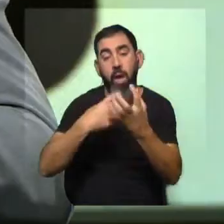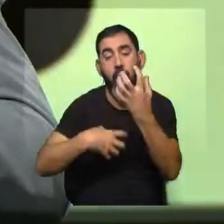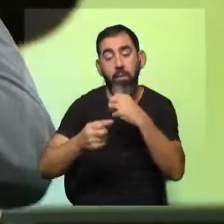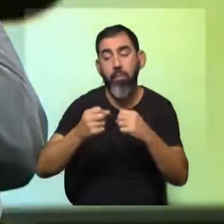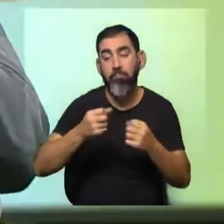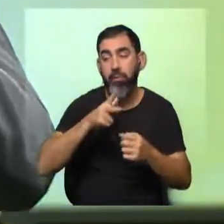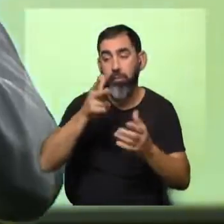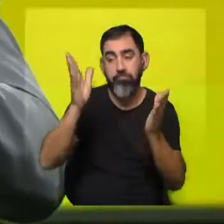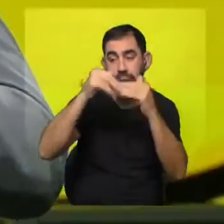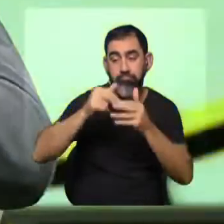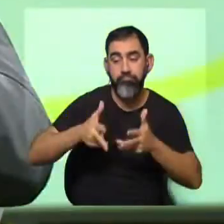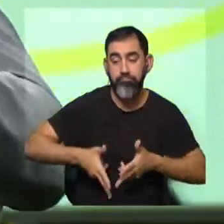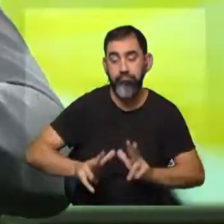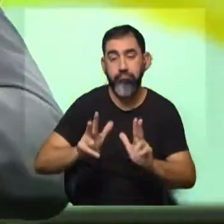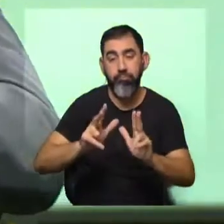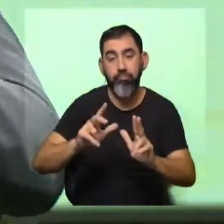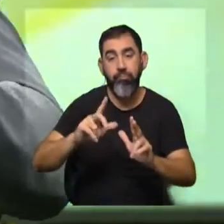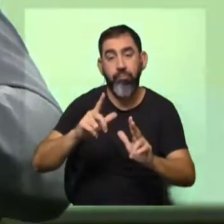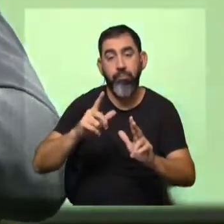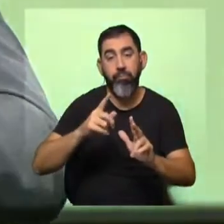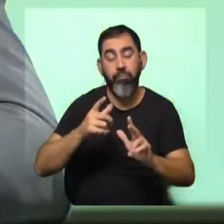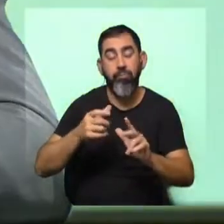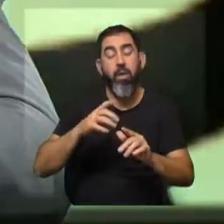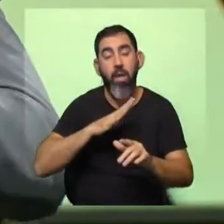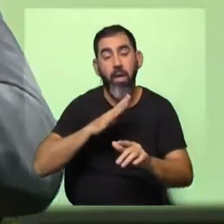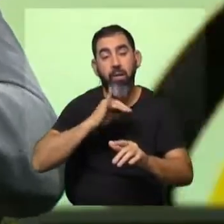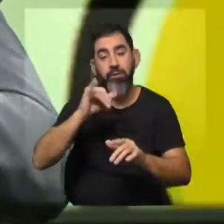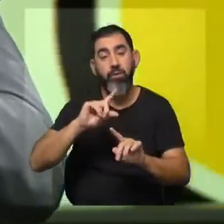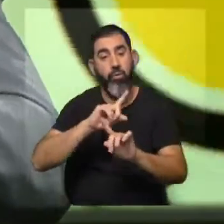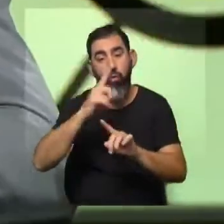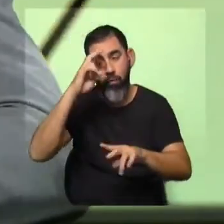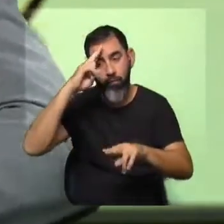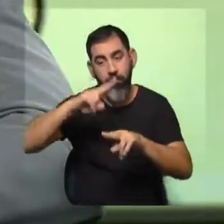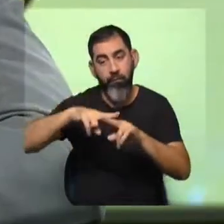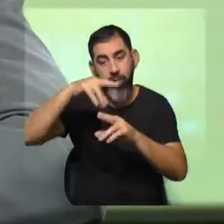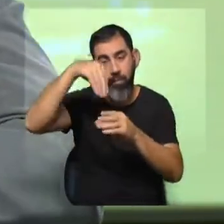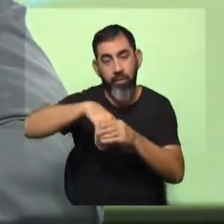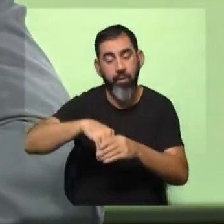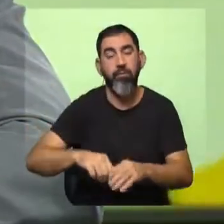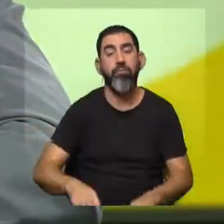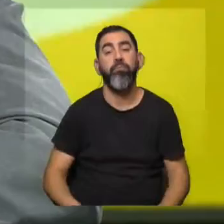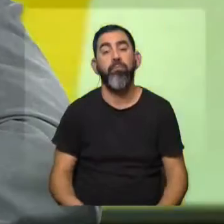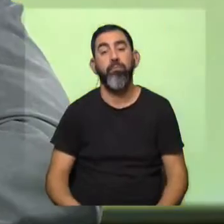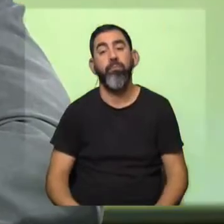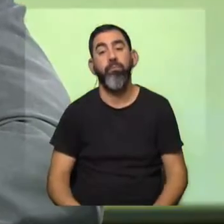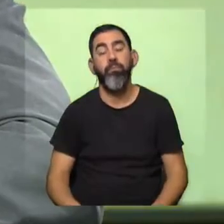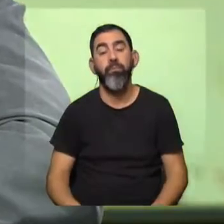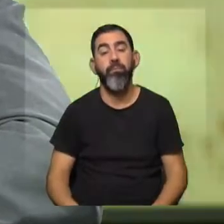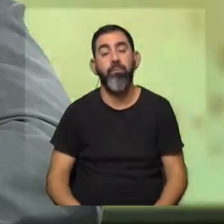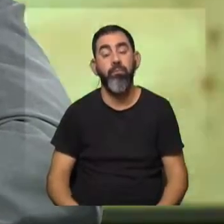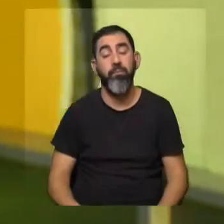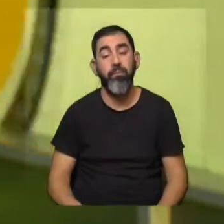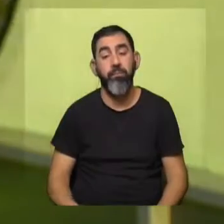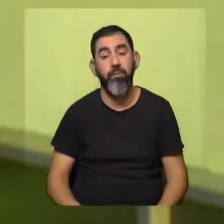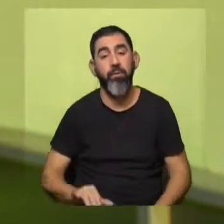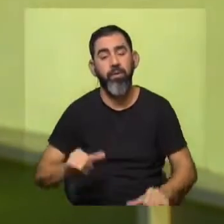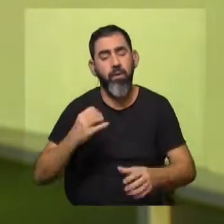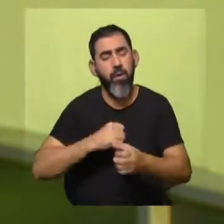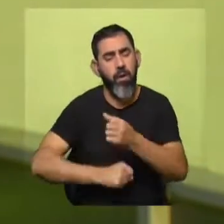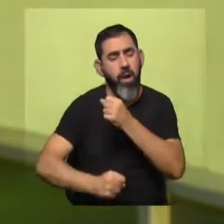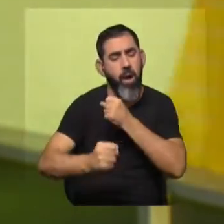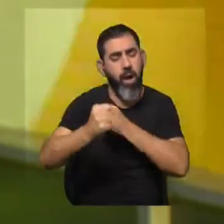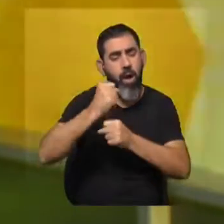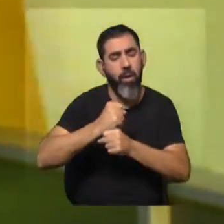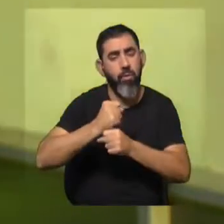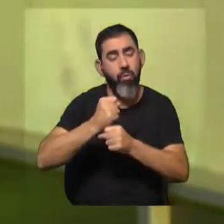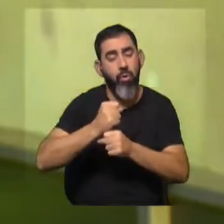estéril que después se propague y en la época de procreación finalmente combata la procreación de la especie que sea. Y lo cierto es que desde hace décadas que esa